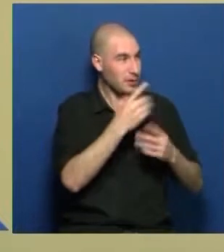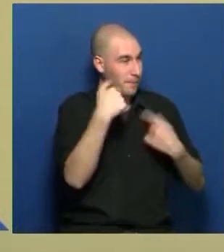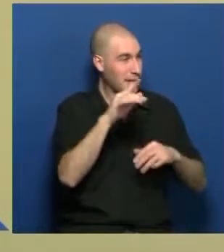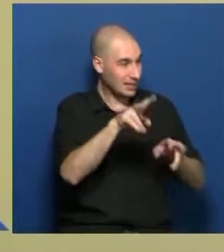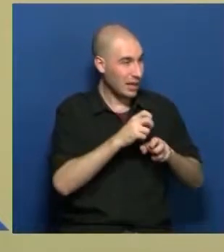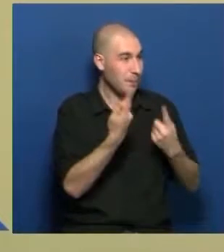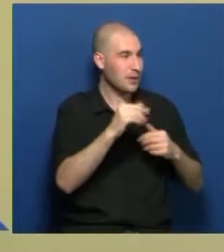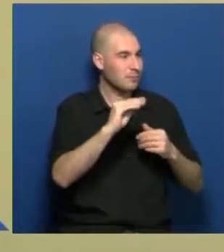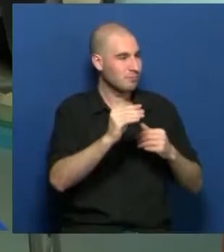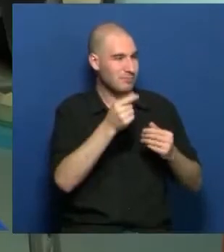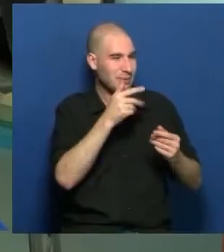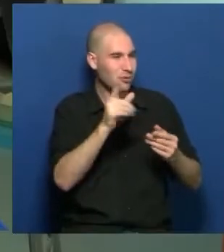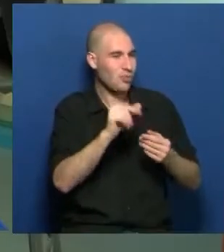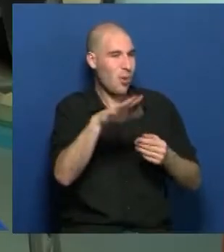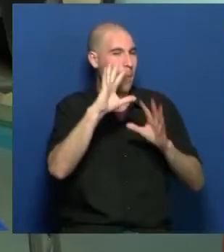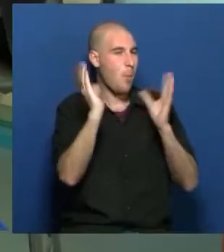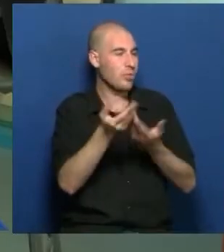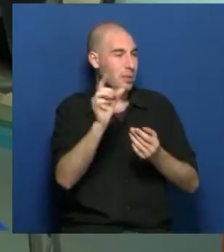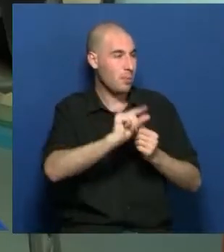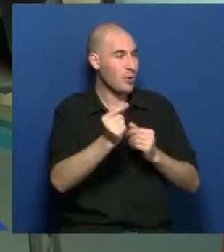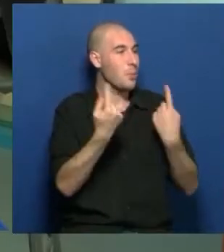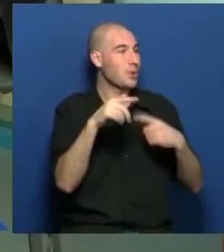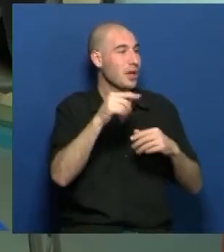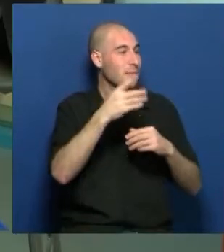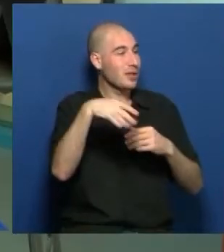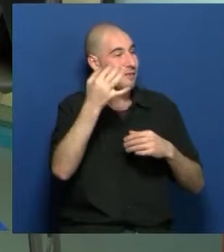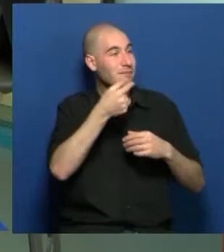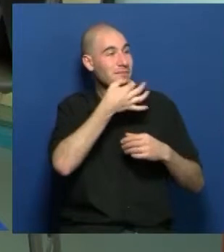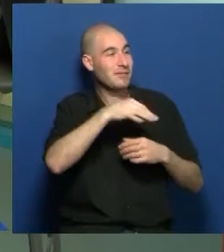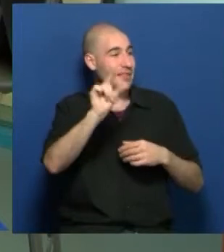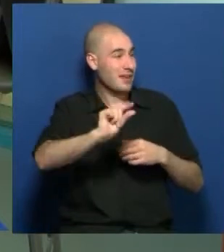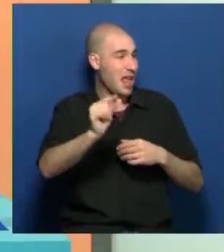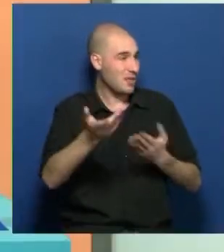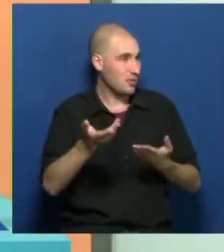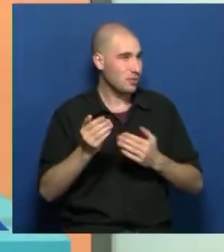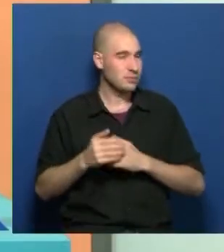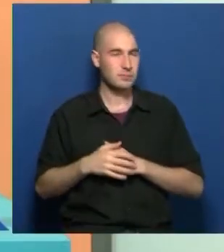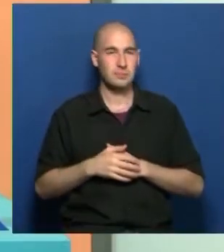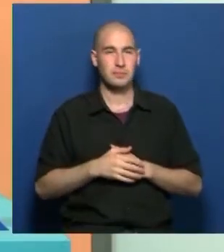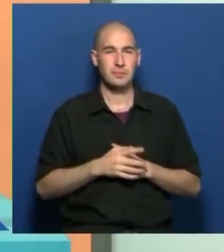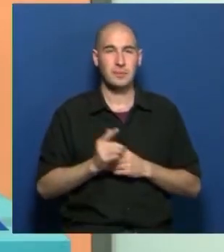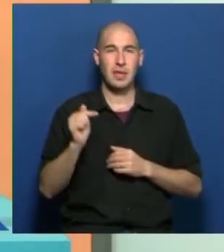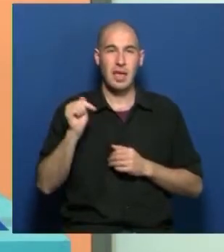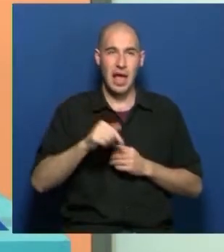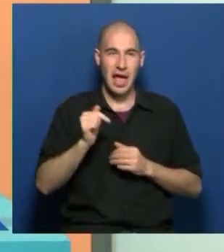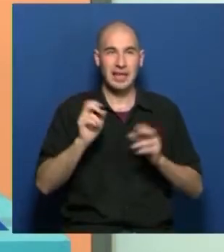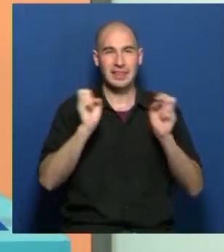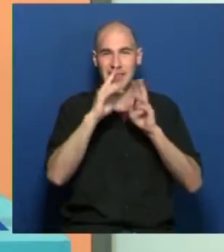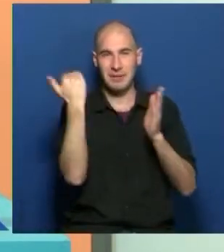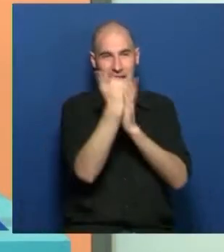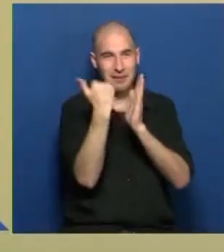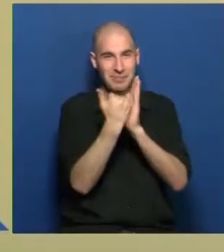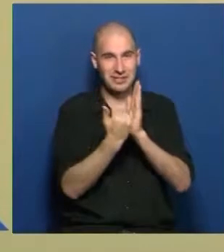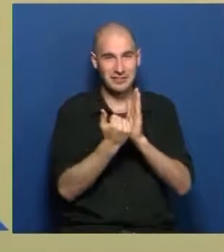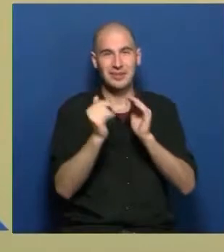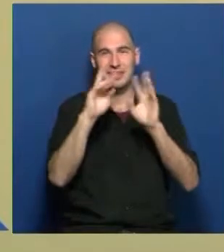también pierdo tal vez lugares en el mundo para vender porque otro se lo vende más barato, digamos, tenemos un dólar caro. Ya ahí empezamos a entrar a un tema específico que es el